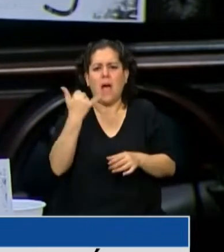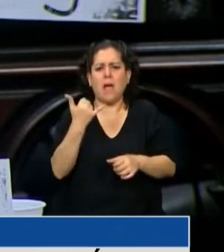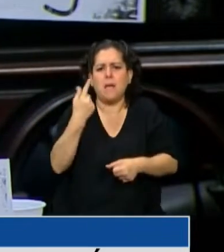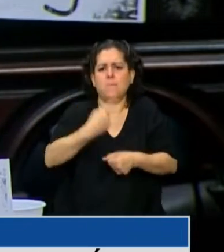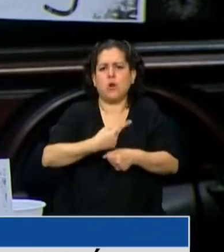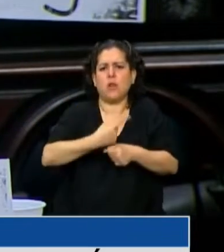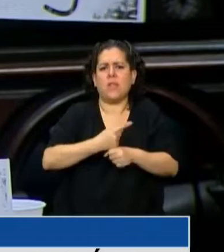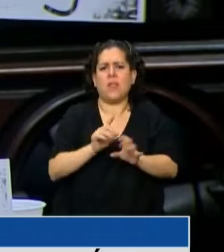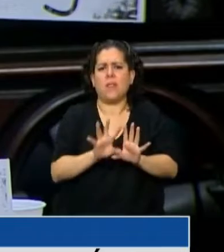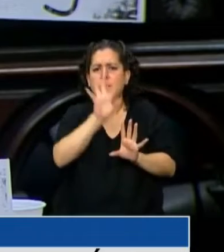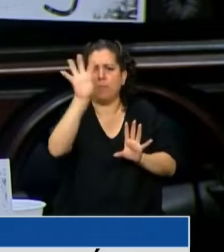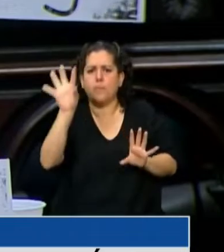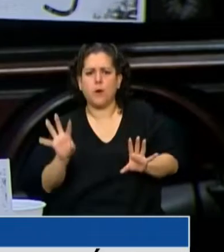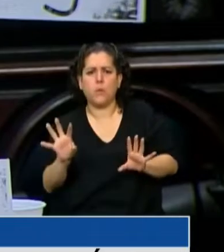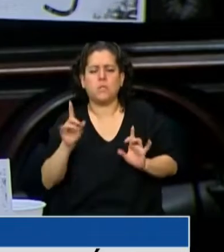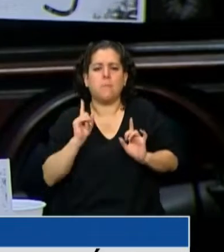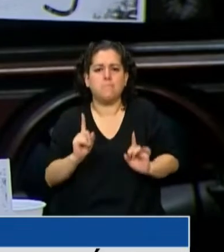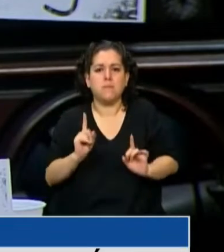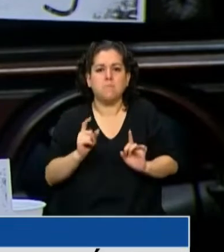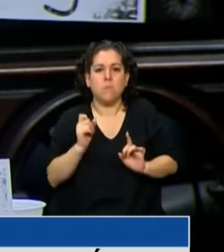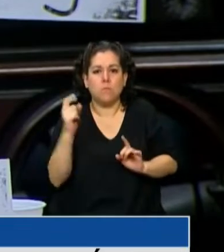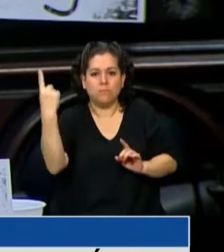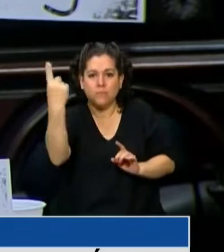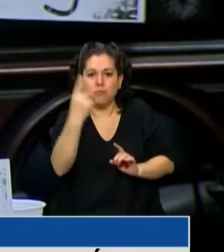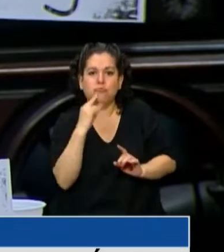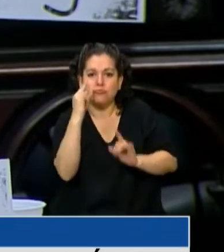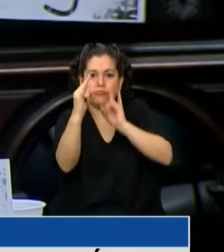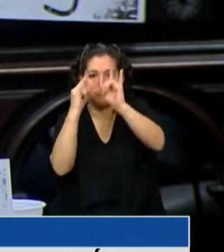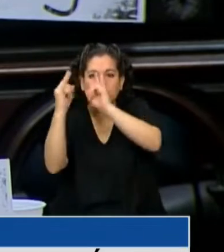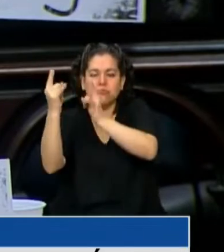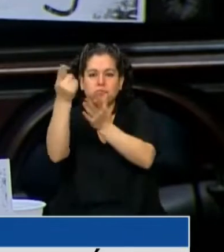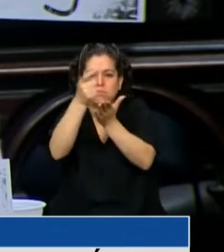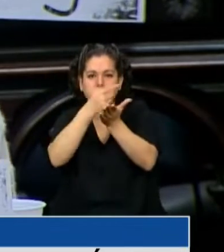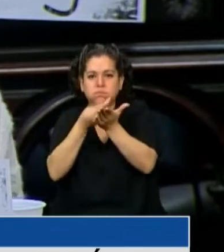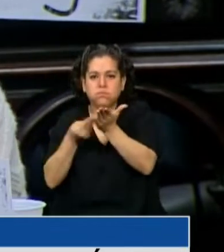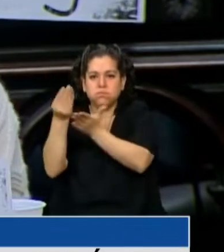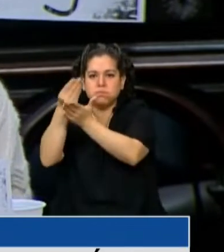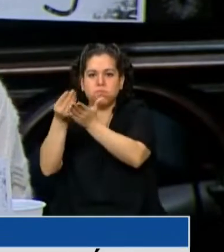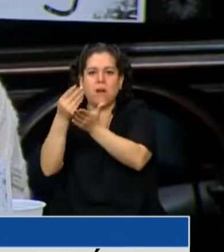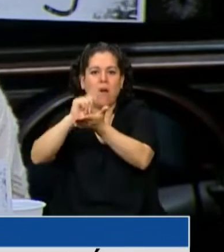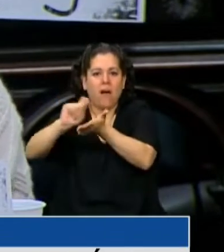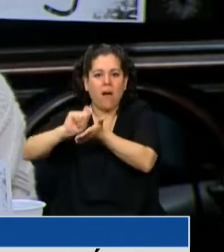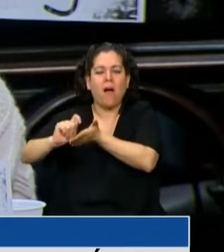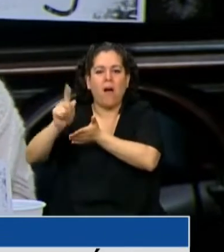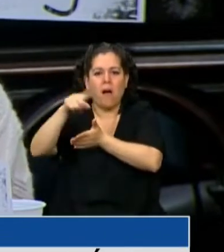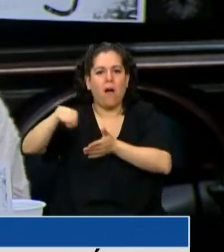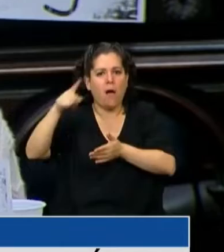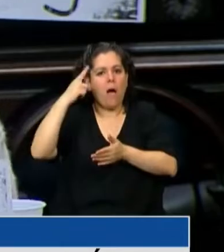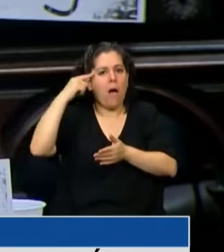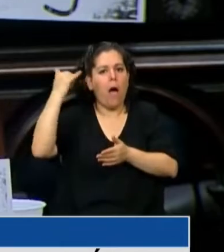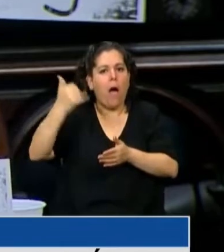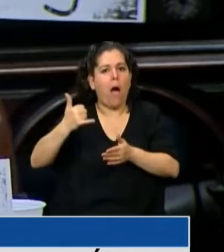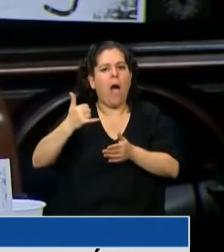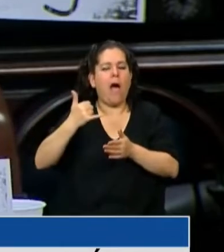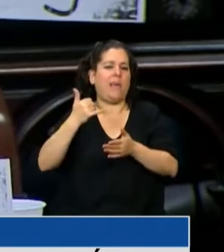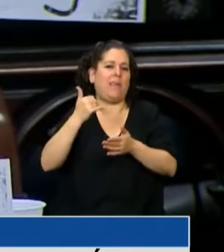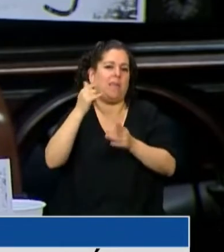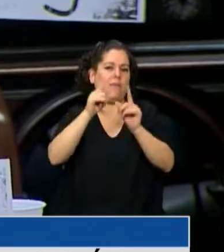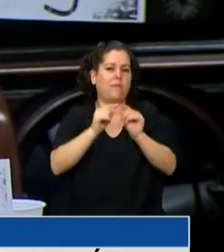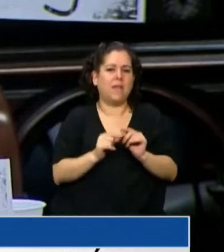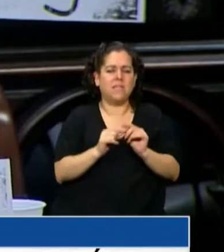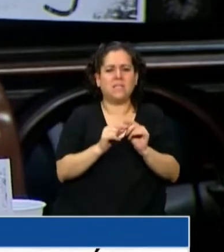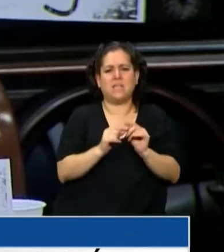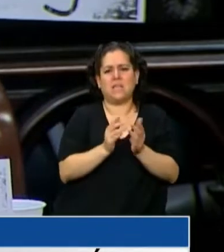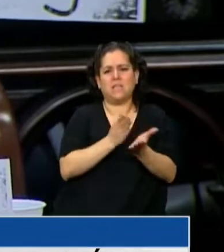de cada provincia que elaboró cada provincia. Y estos desafíos a la vez tienen agendas transversales y de